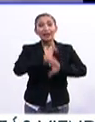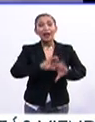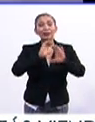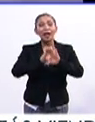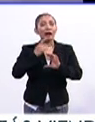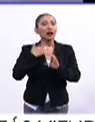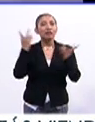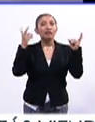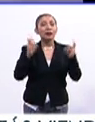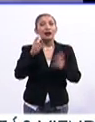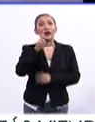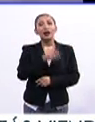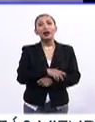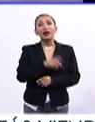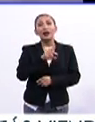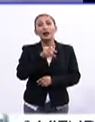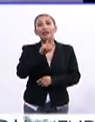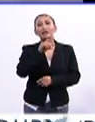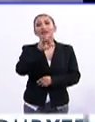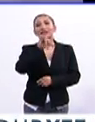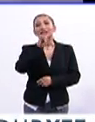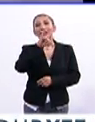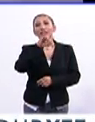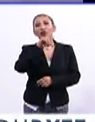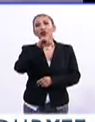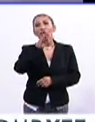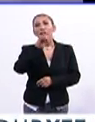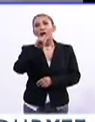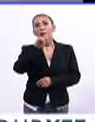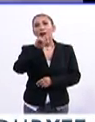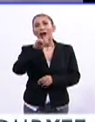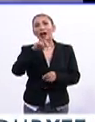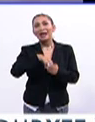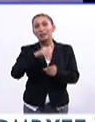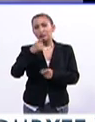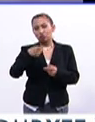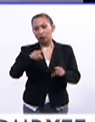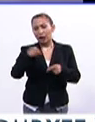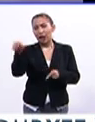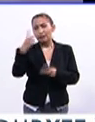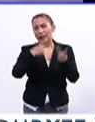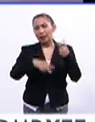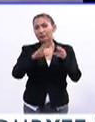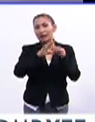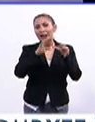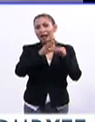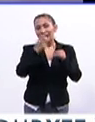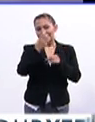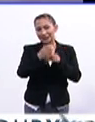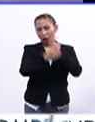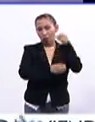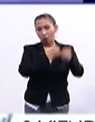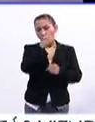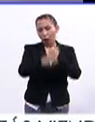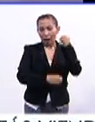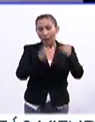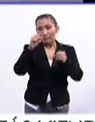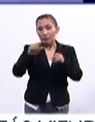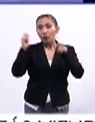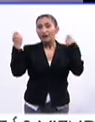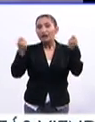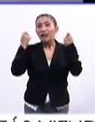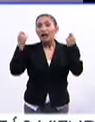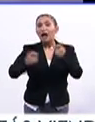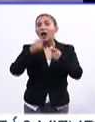espectáculo de fábula en música y él nos viene a platicar sobre esta puesta en escena que forma parte del precio las